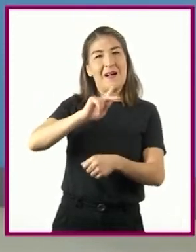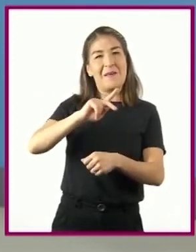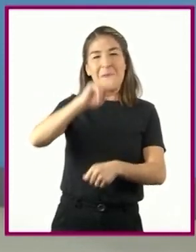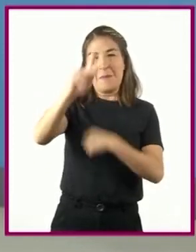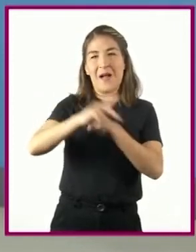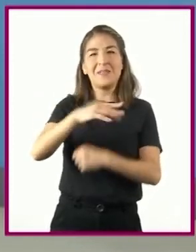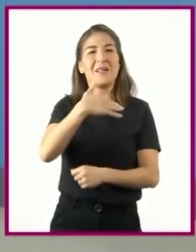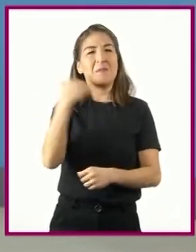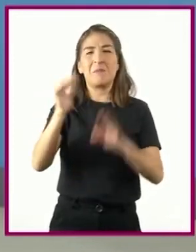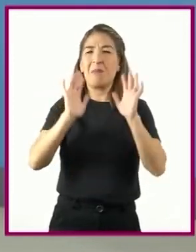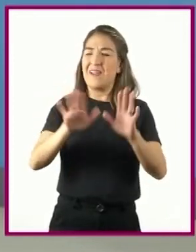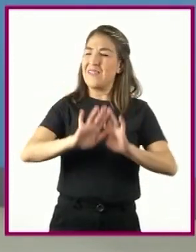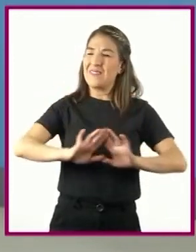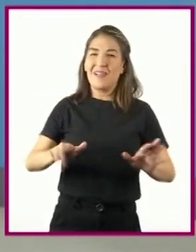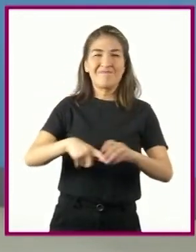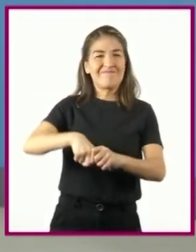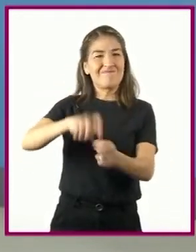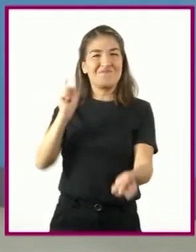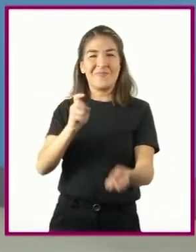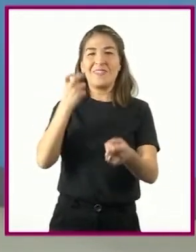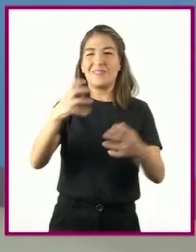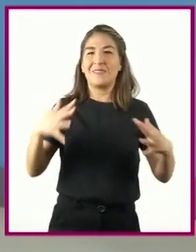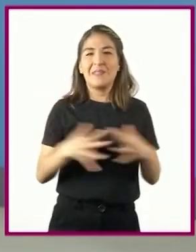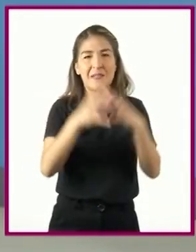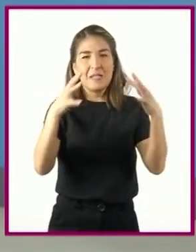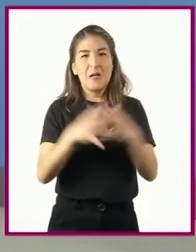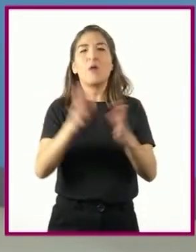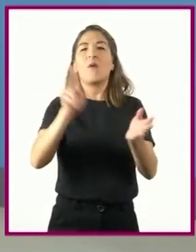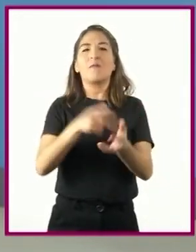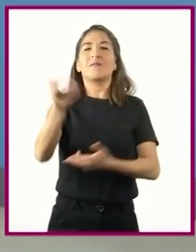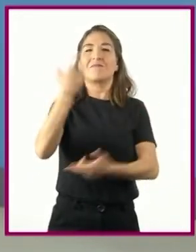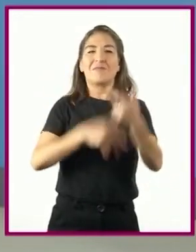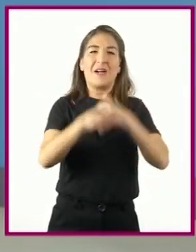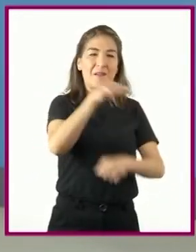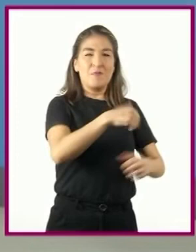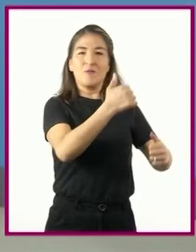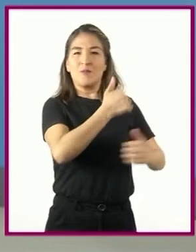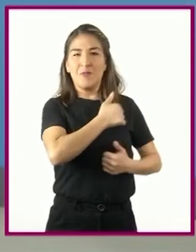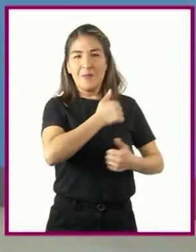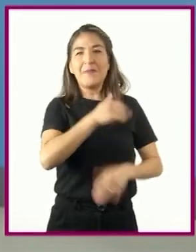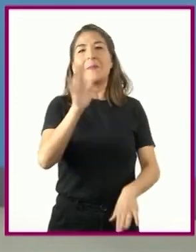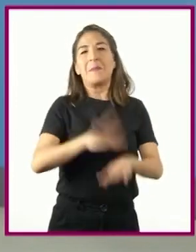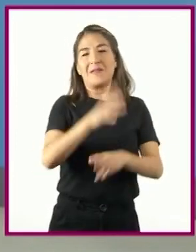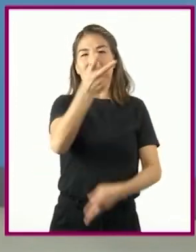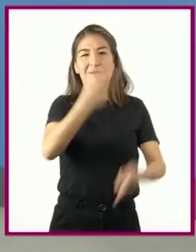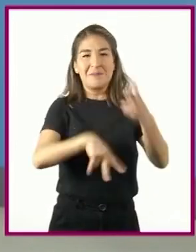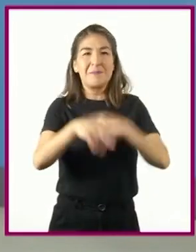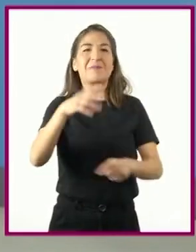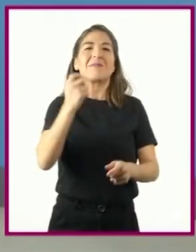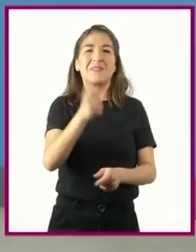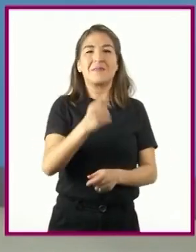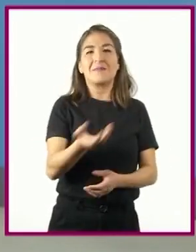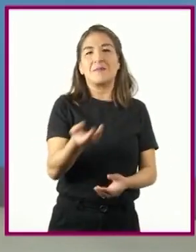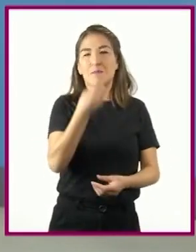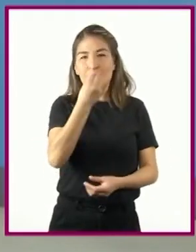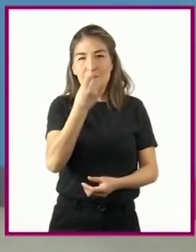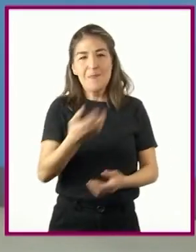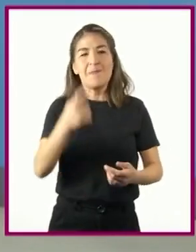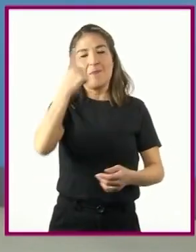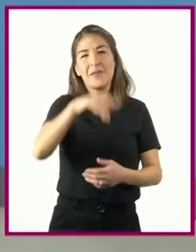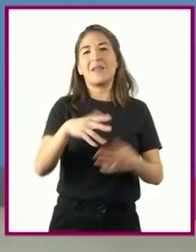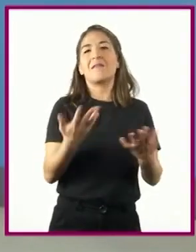retirarse de la guerra, lo cual permitiría el regreso de los soldados y abastecer a la población de víveres